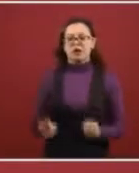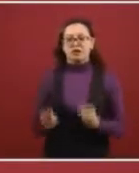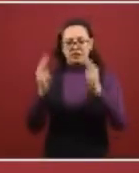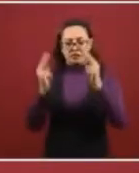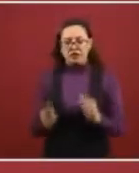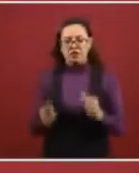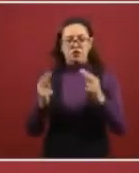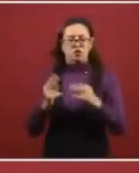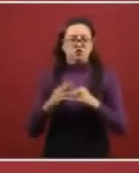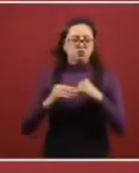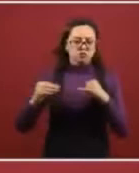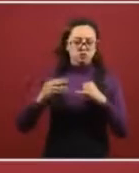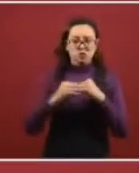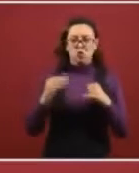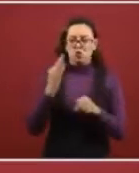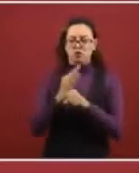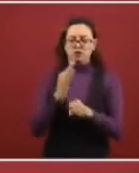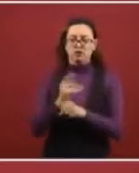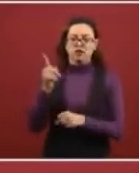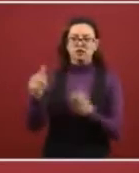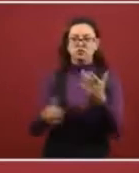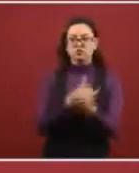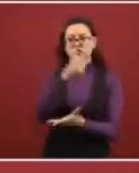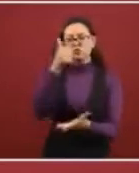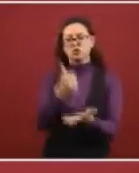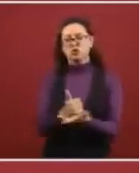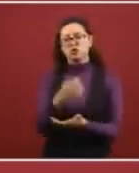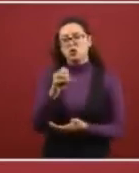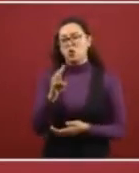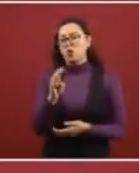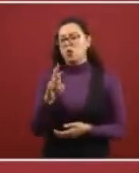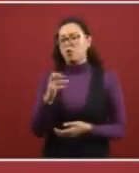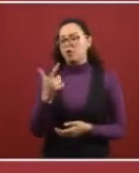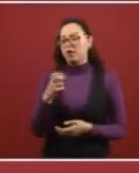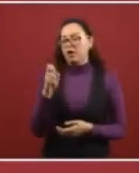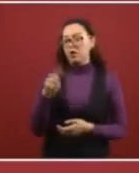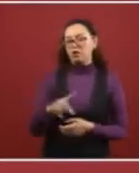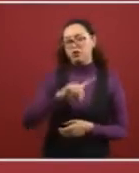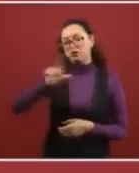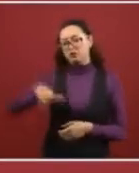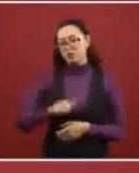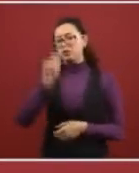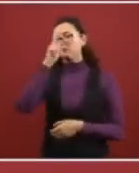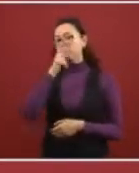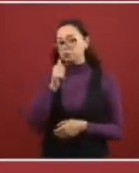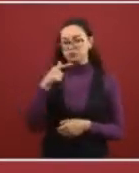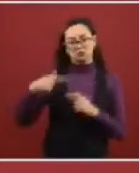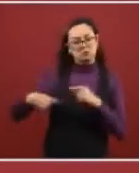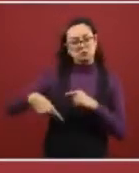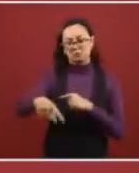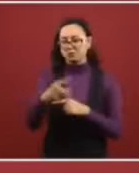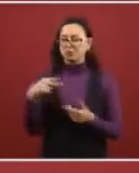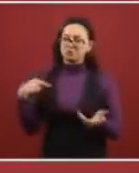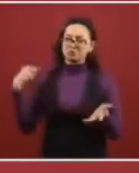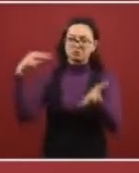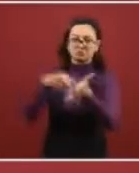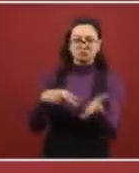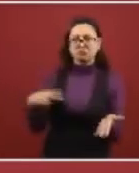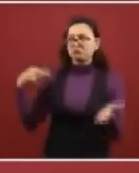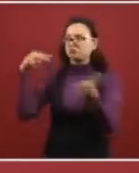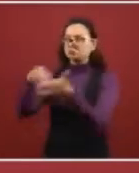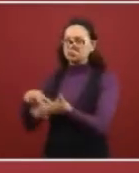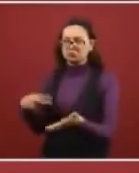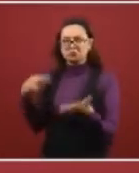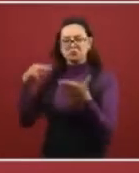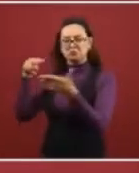granos están en Ciudad Obregón, estarán en Hermosillo el resto de la semana. for the rest of the week. Yo he estado no solamente